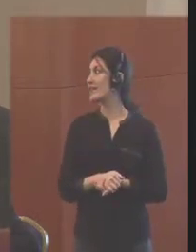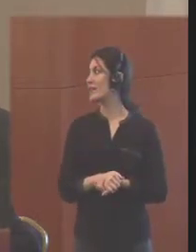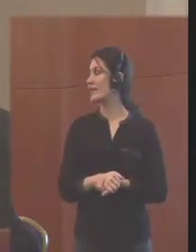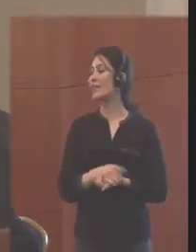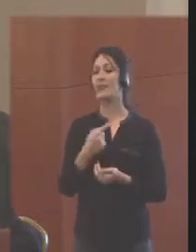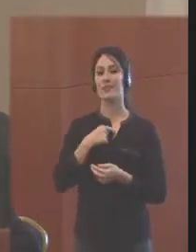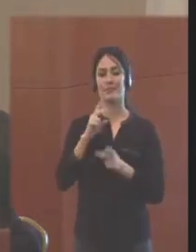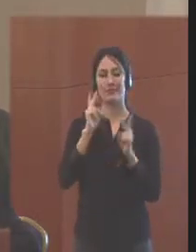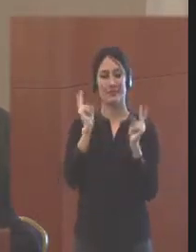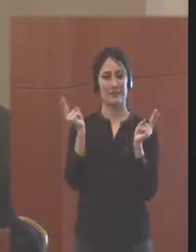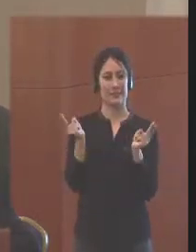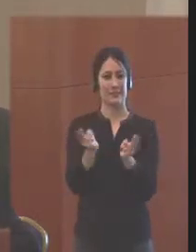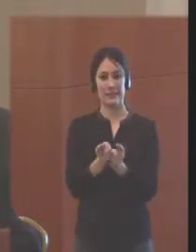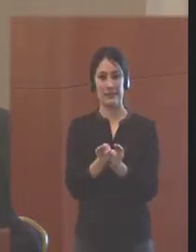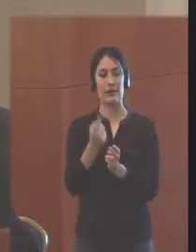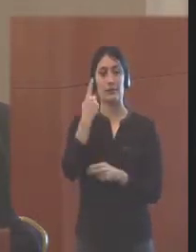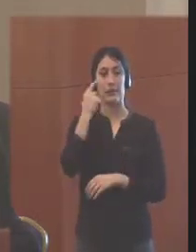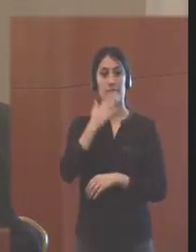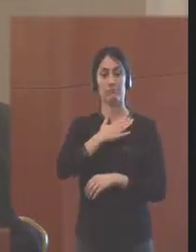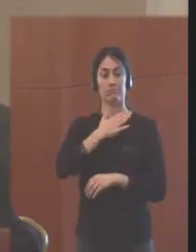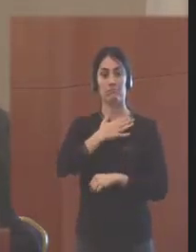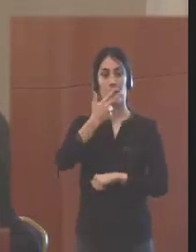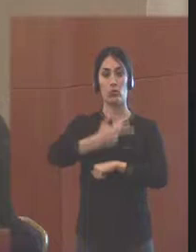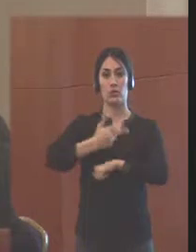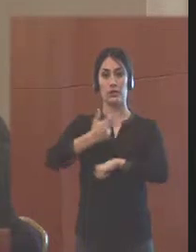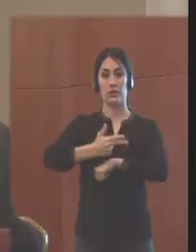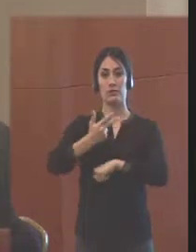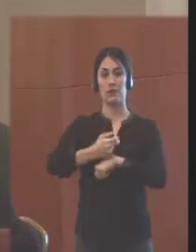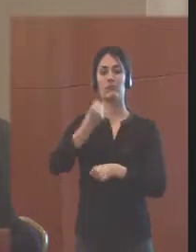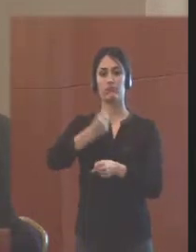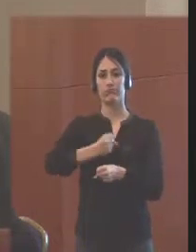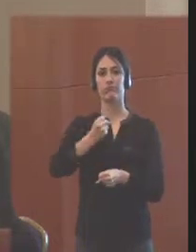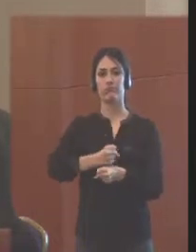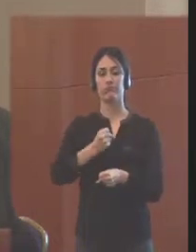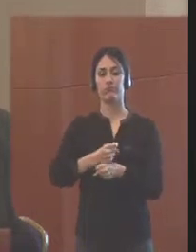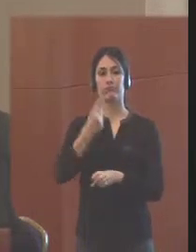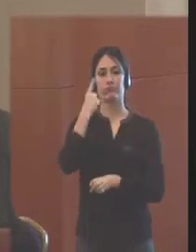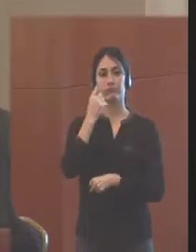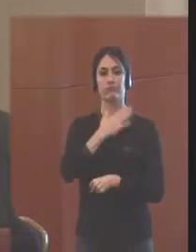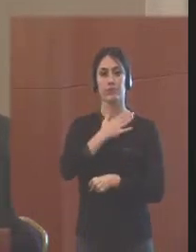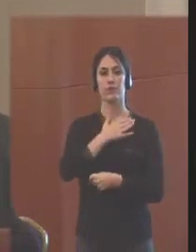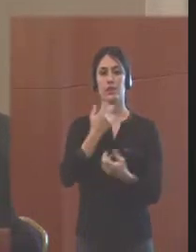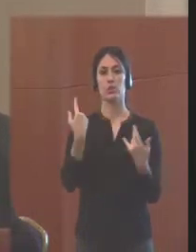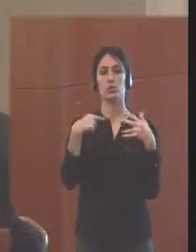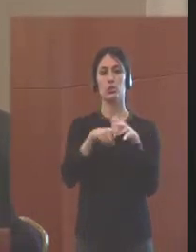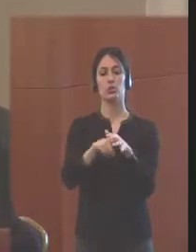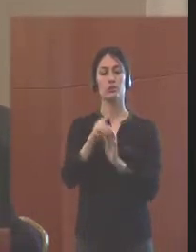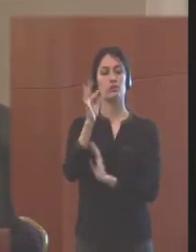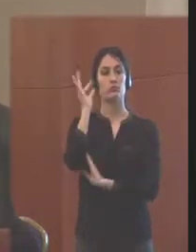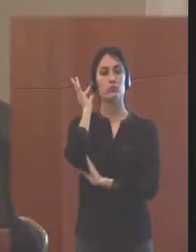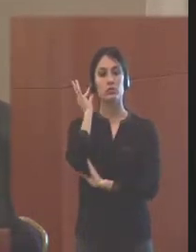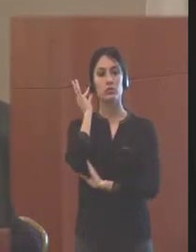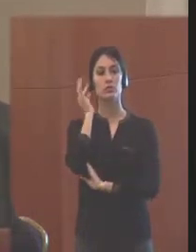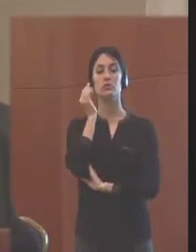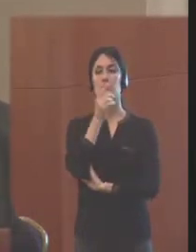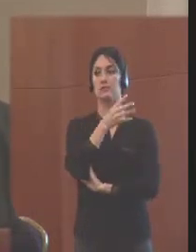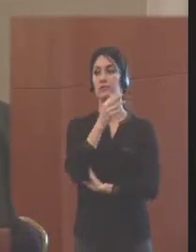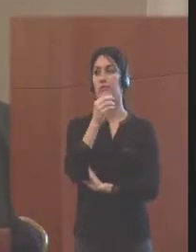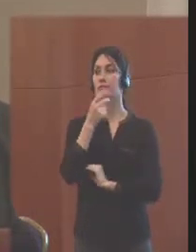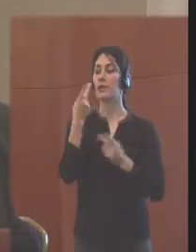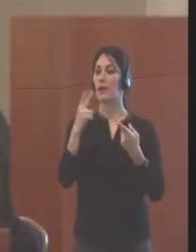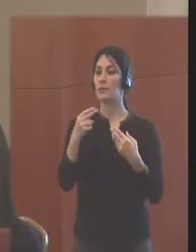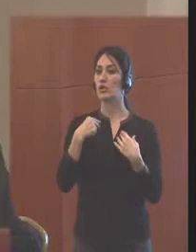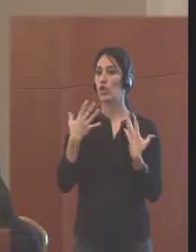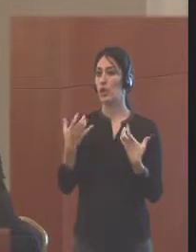el resumen de lo que para Guatemala ha implicado trabajar la inclusión de género, y más bien